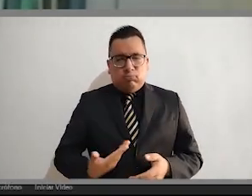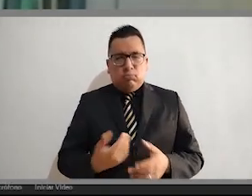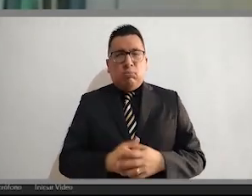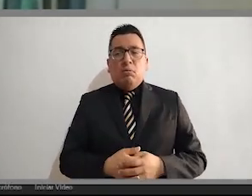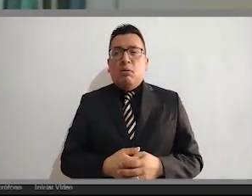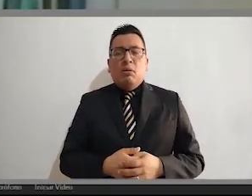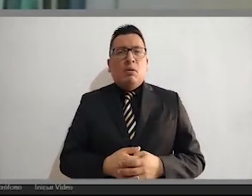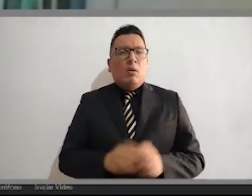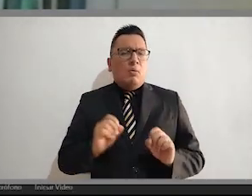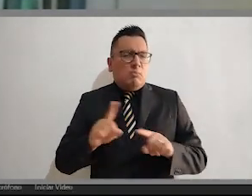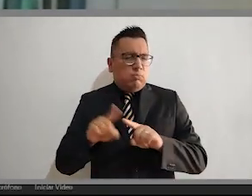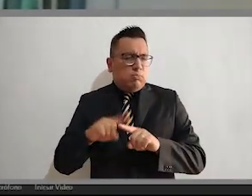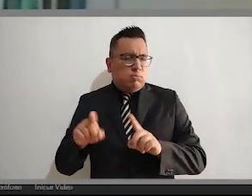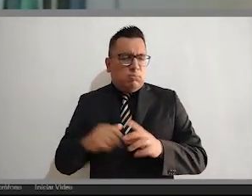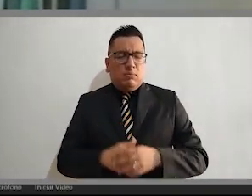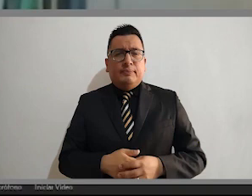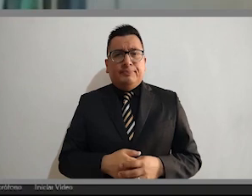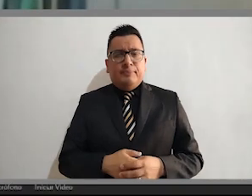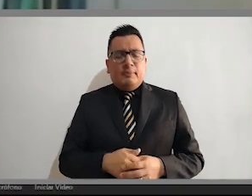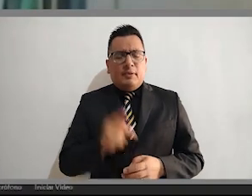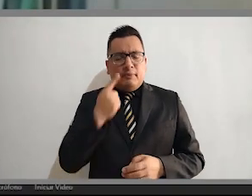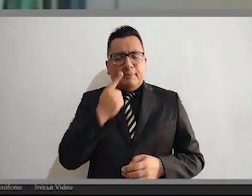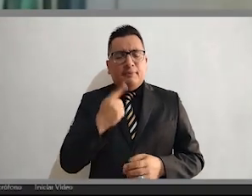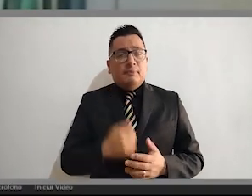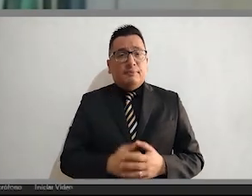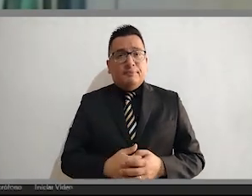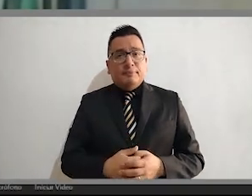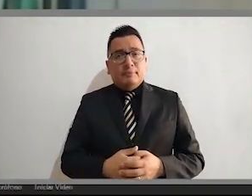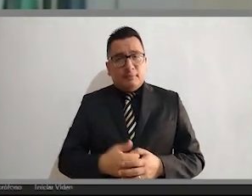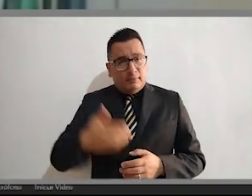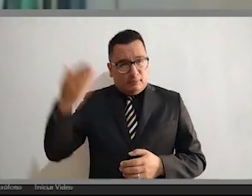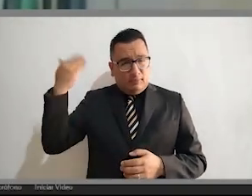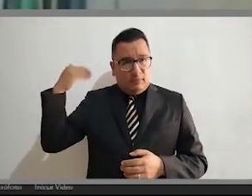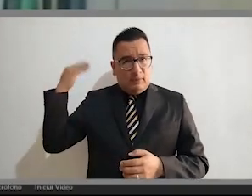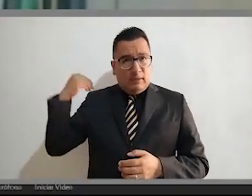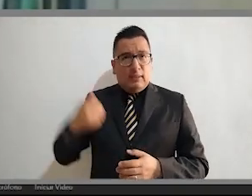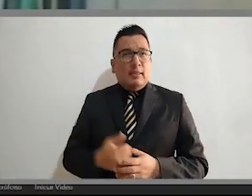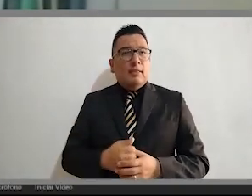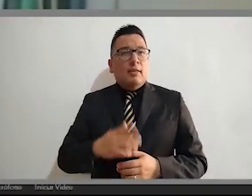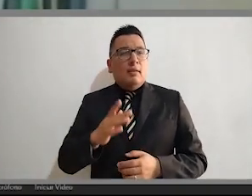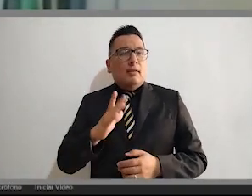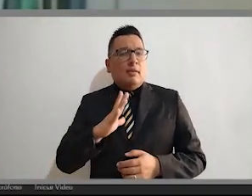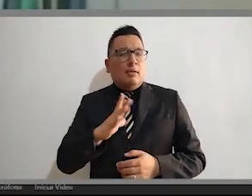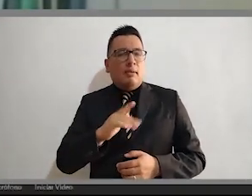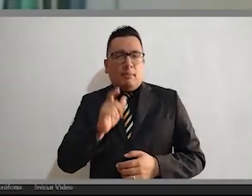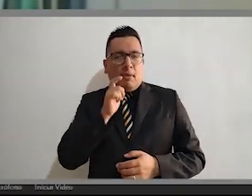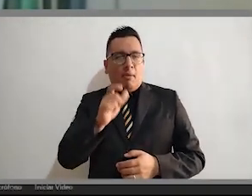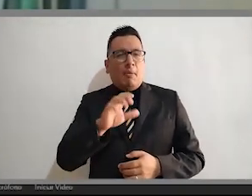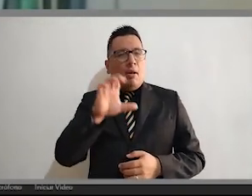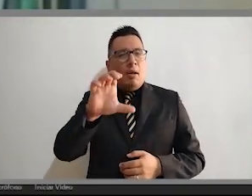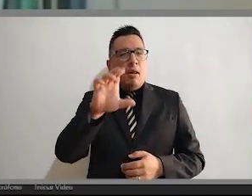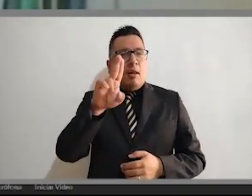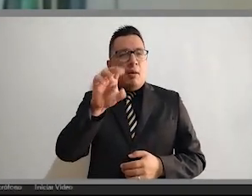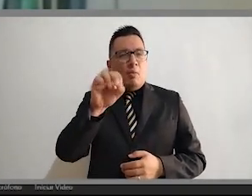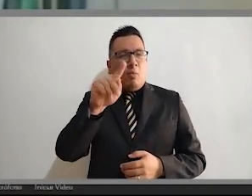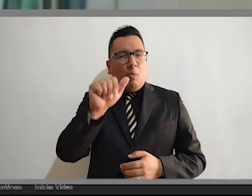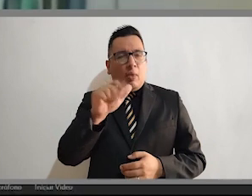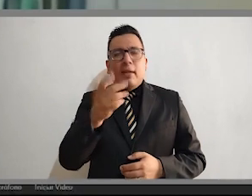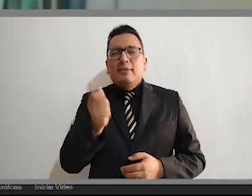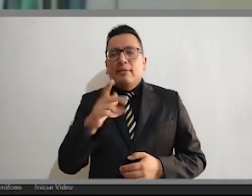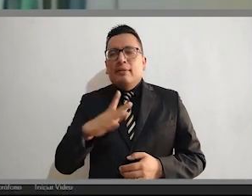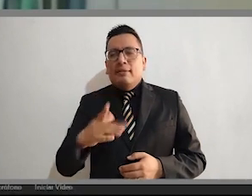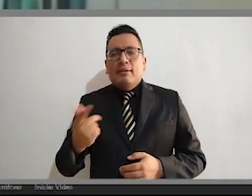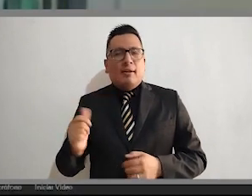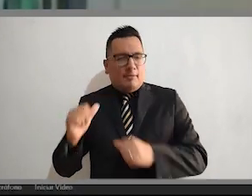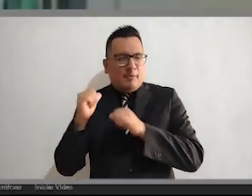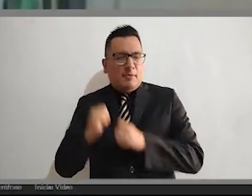federales, locales. También previamente, cuando existían las cuotas, ¿no?, la cuota 30-70, la cuota 60-40 a